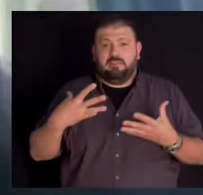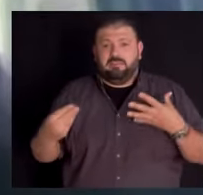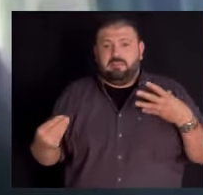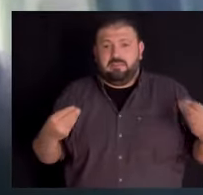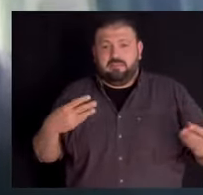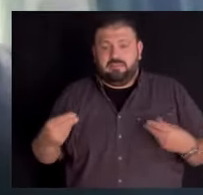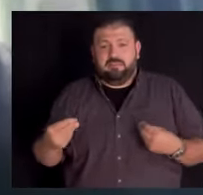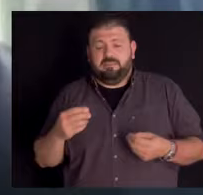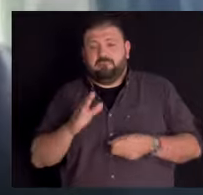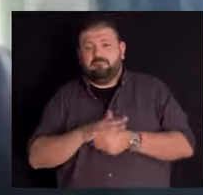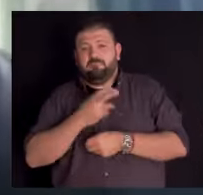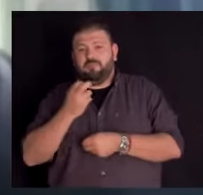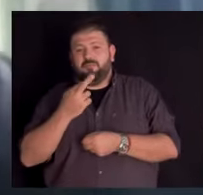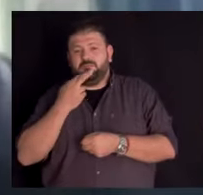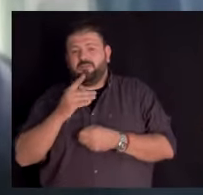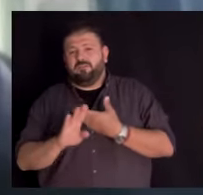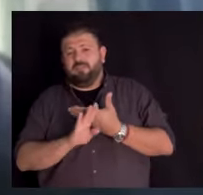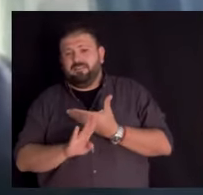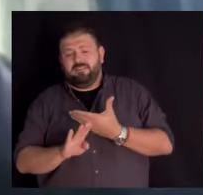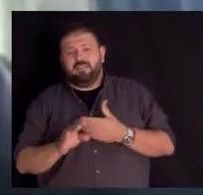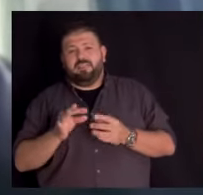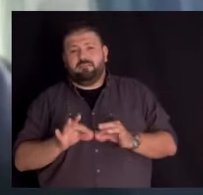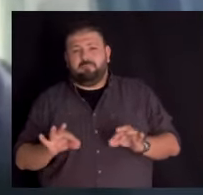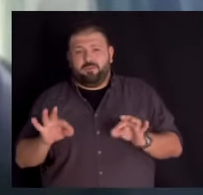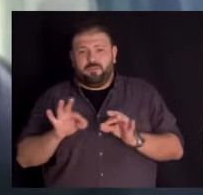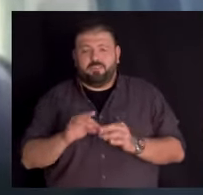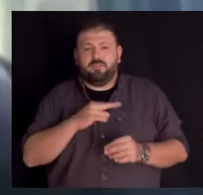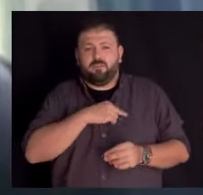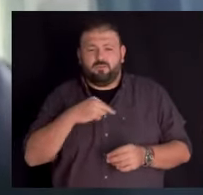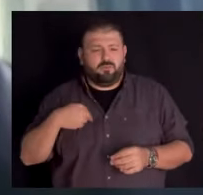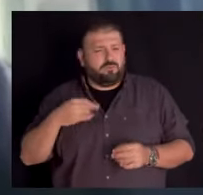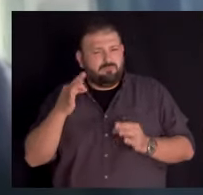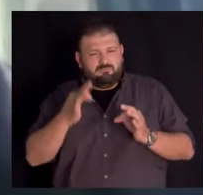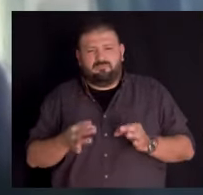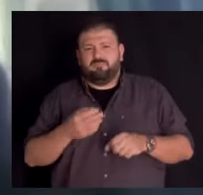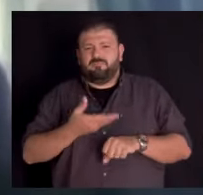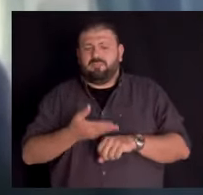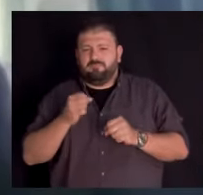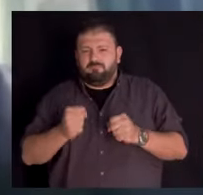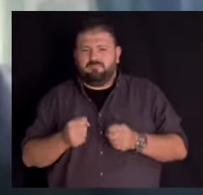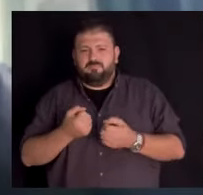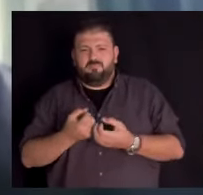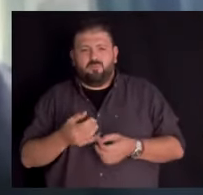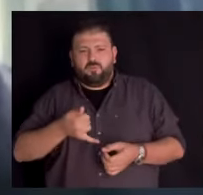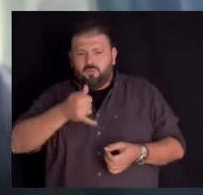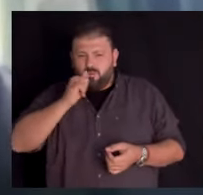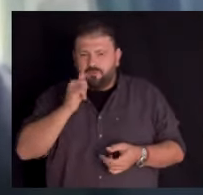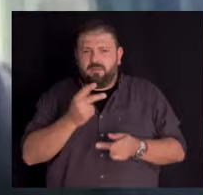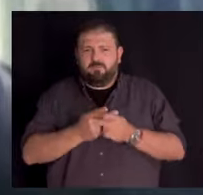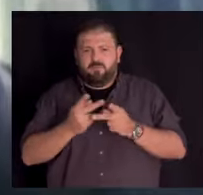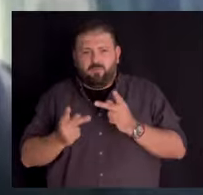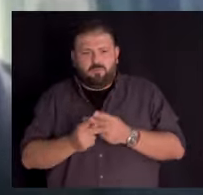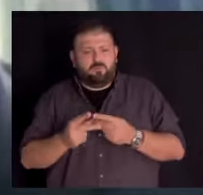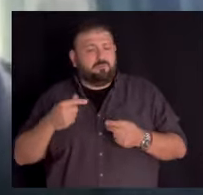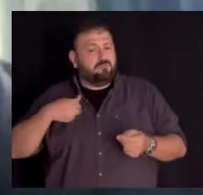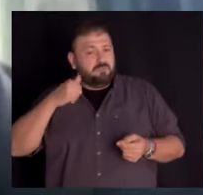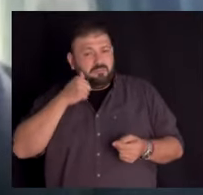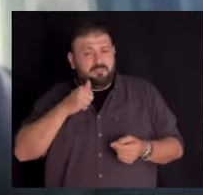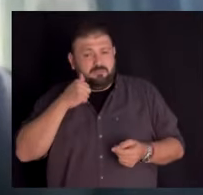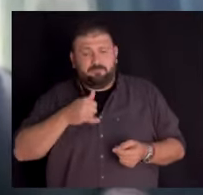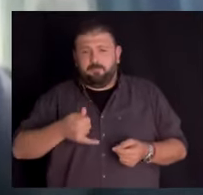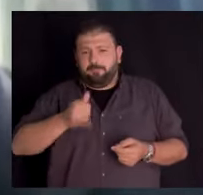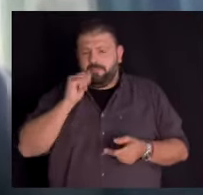Entonces, es de vital importancia tomar nuestros productos. Un producto que yo incluyo